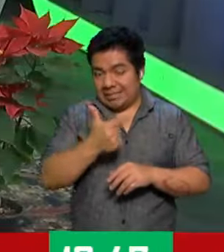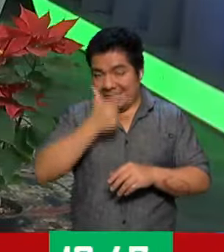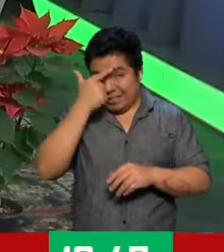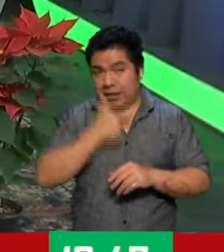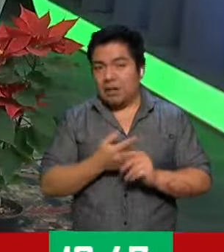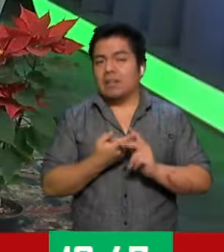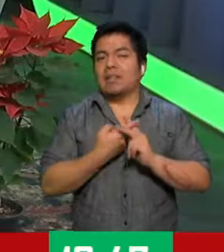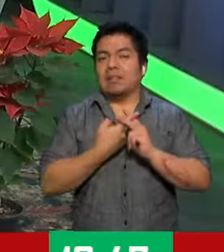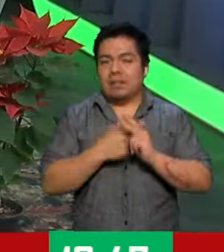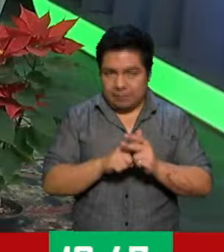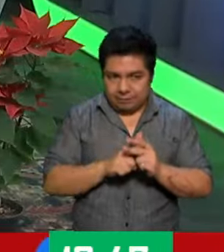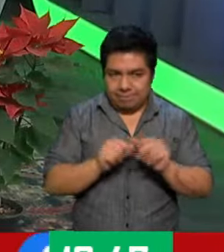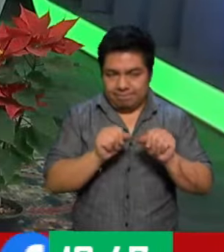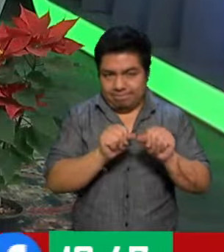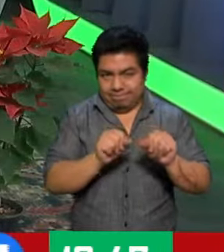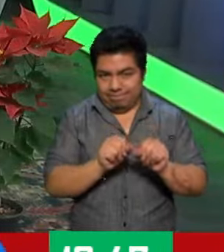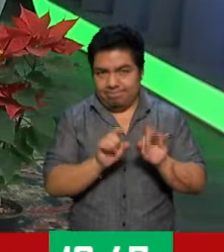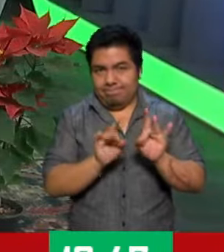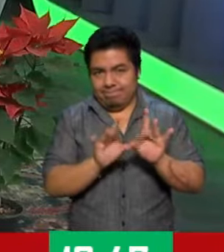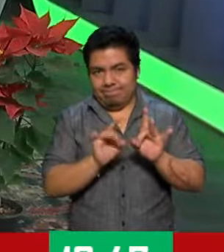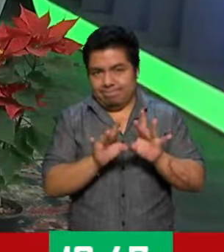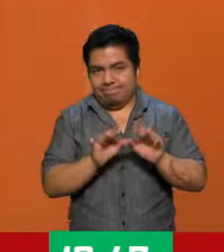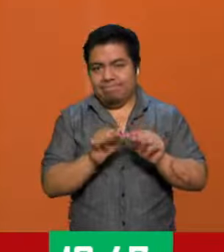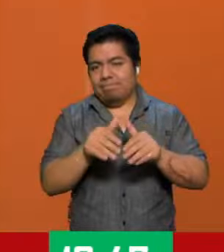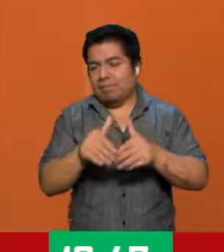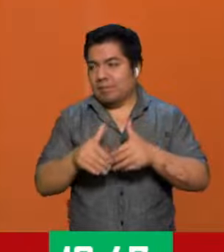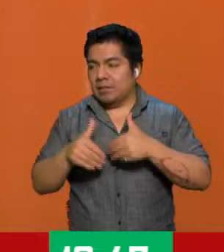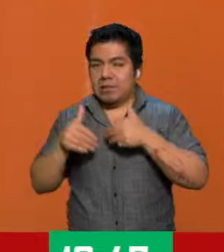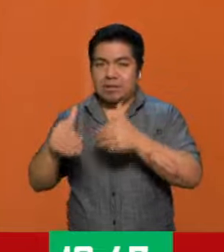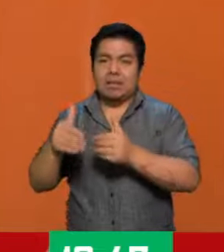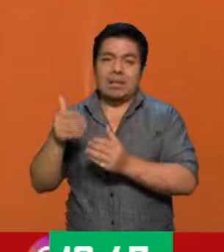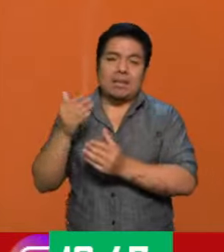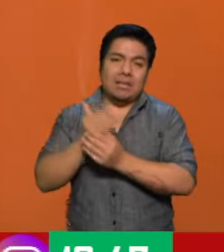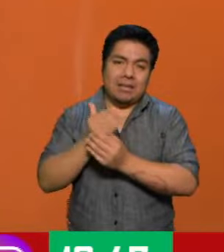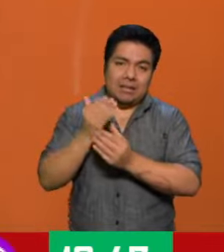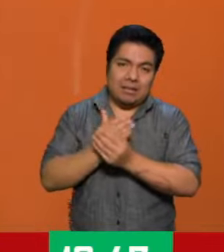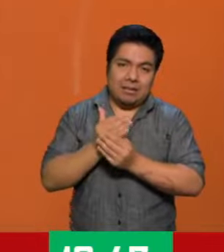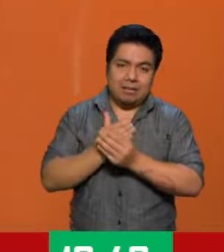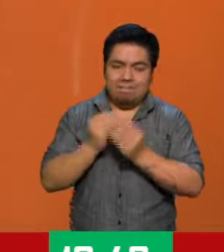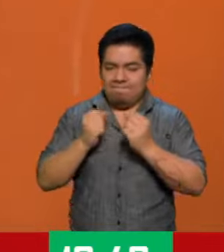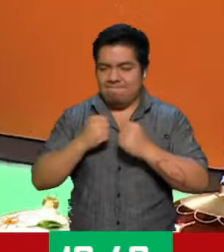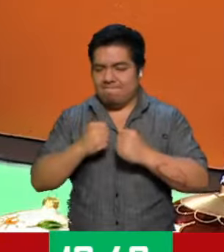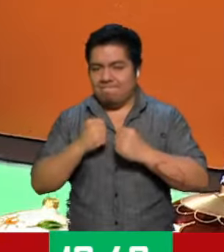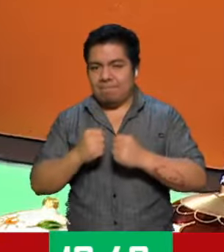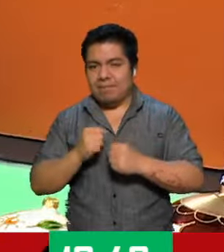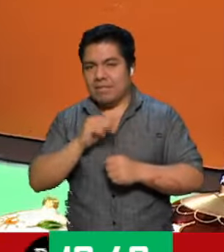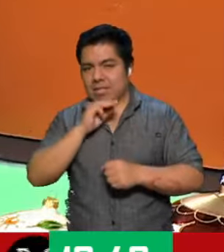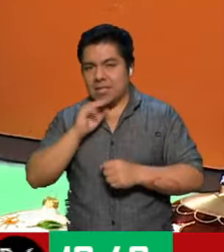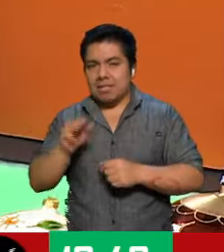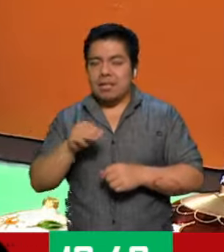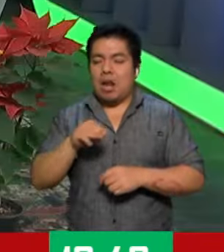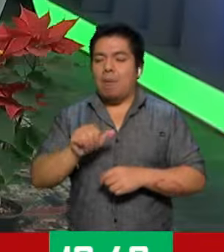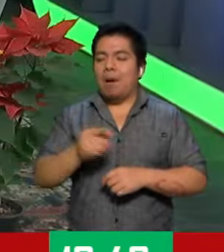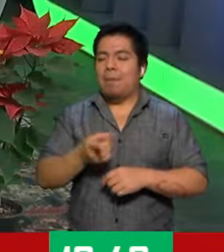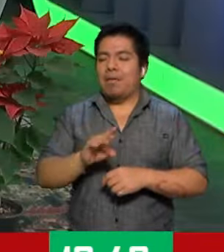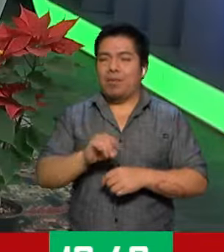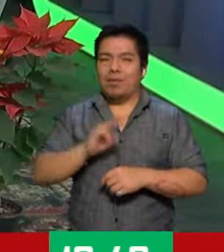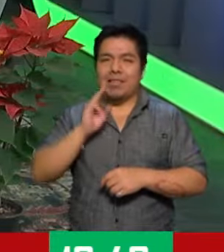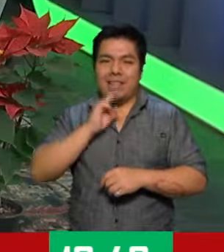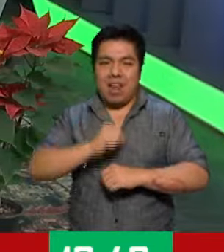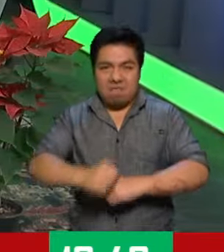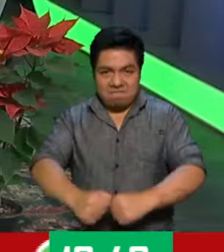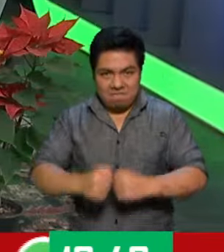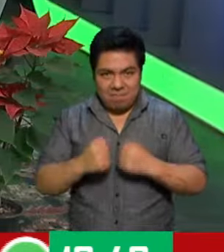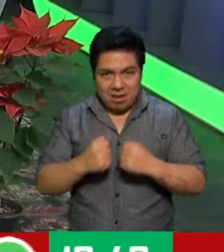noche en Los Ángeles. Ahora este concierto. Afuera se echan unos Takeshis de los mamados, perdón, así se llaman. Se llaman. Están